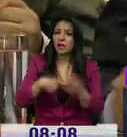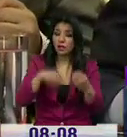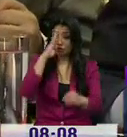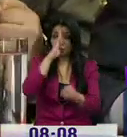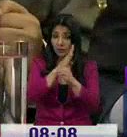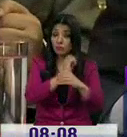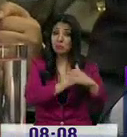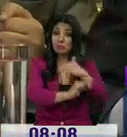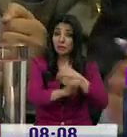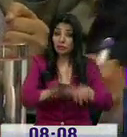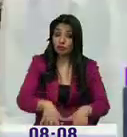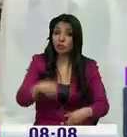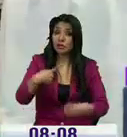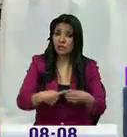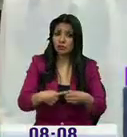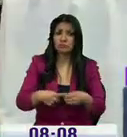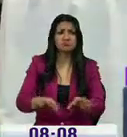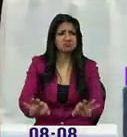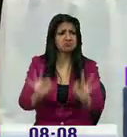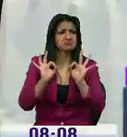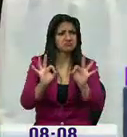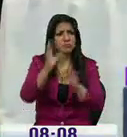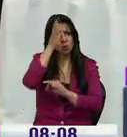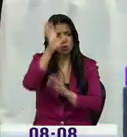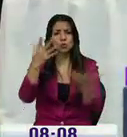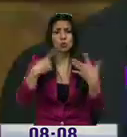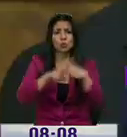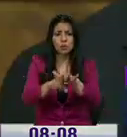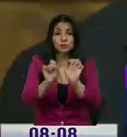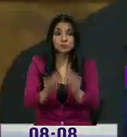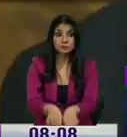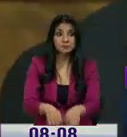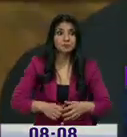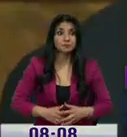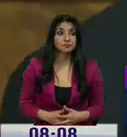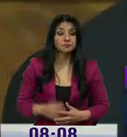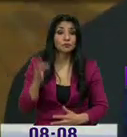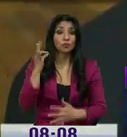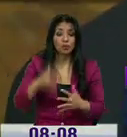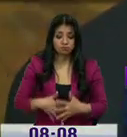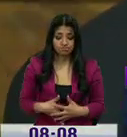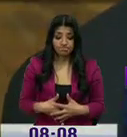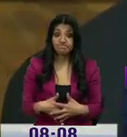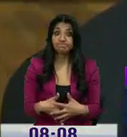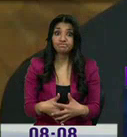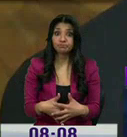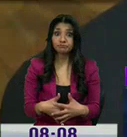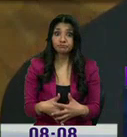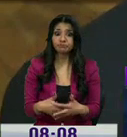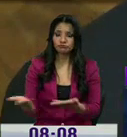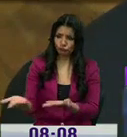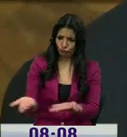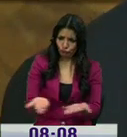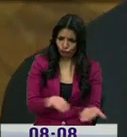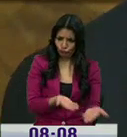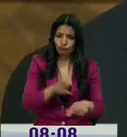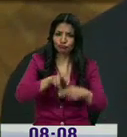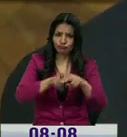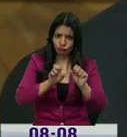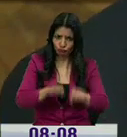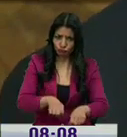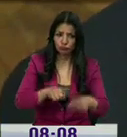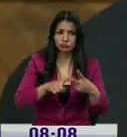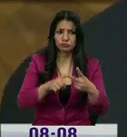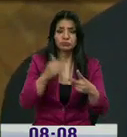de movilidad de la ciudad cuente con una cultura de inclusión. Que la mujer embarazada tenga la consideración que debe tener,